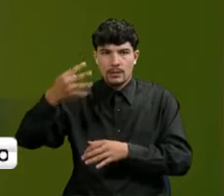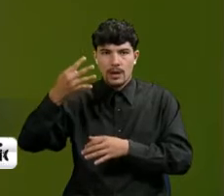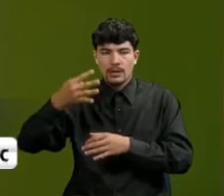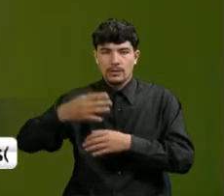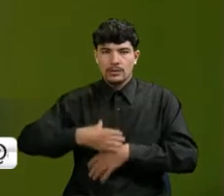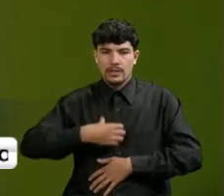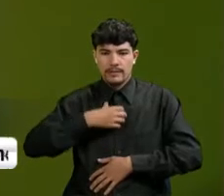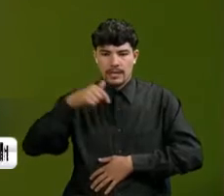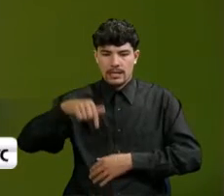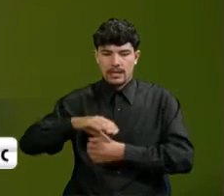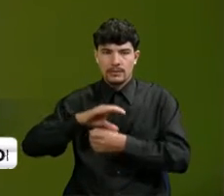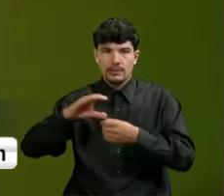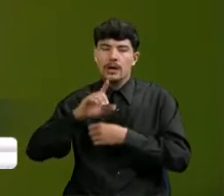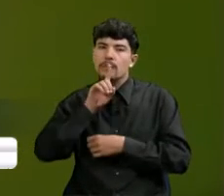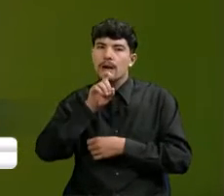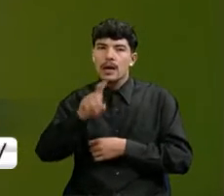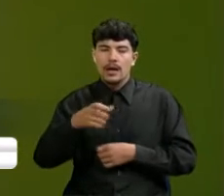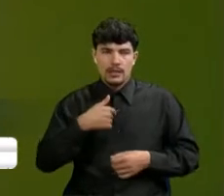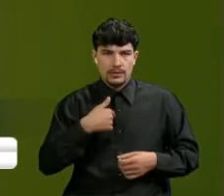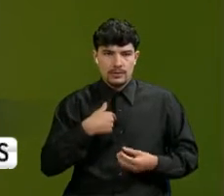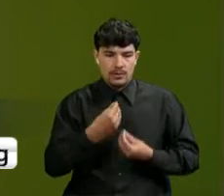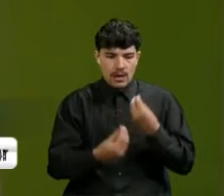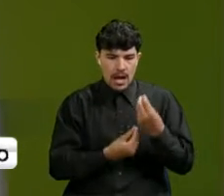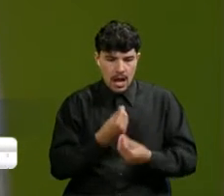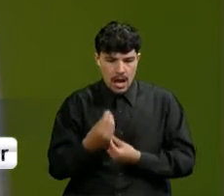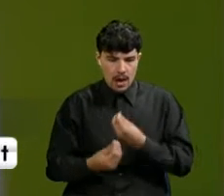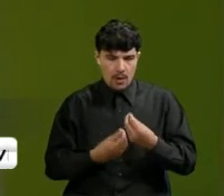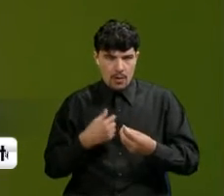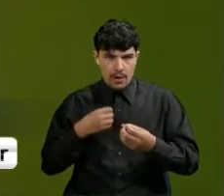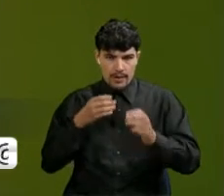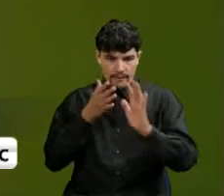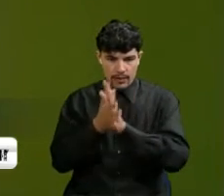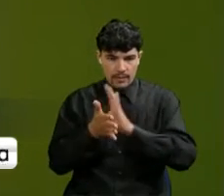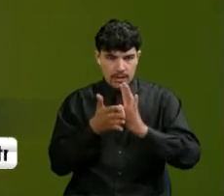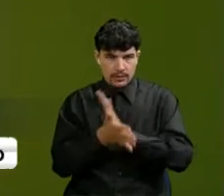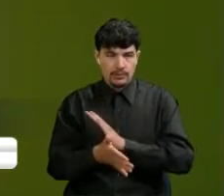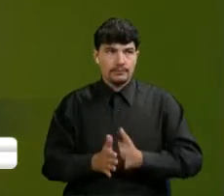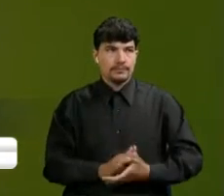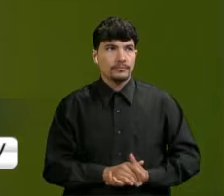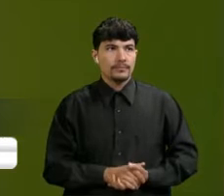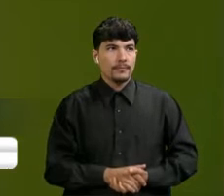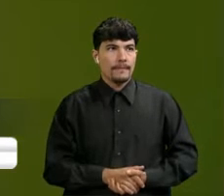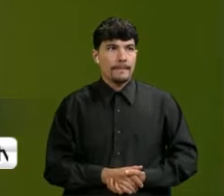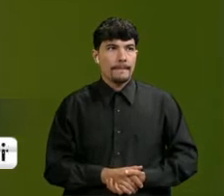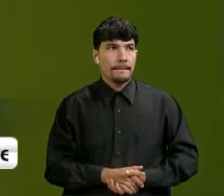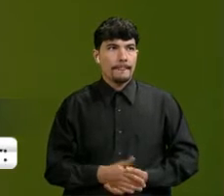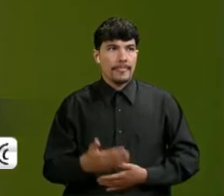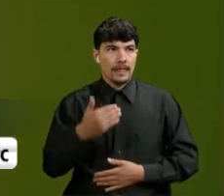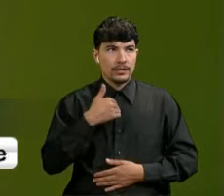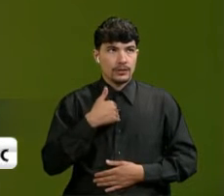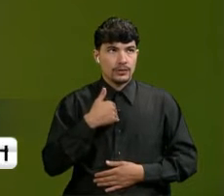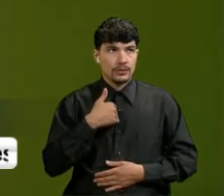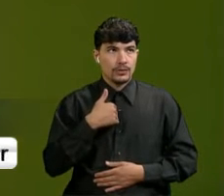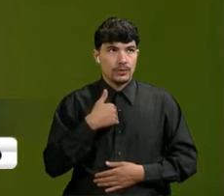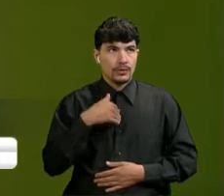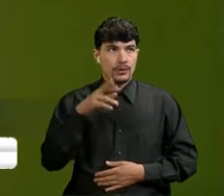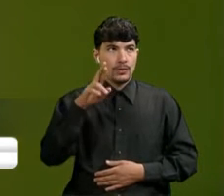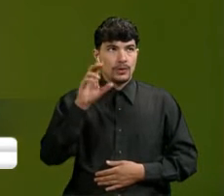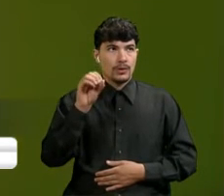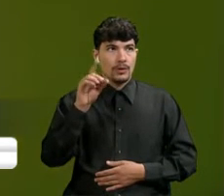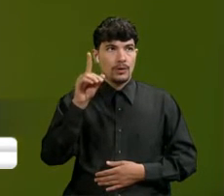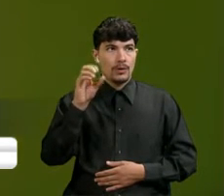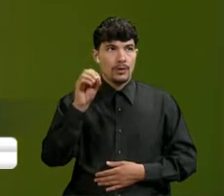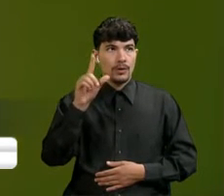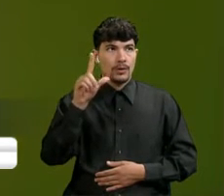bucaramanga hago la siguiente declaración yo rodolfo hernández suárez